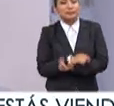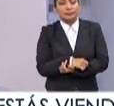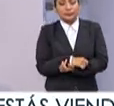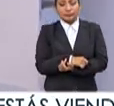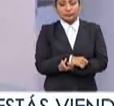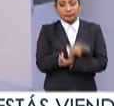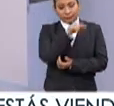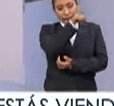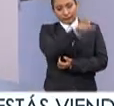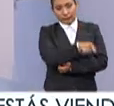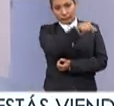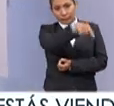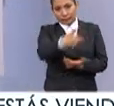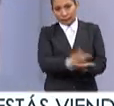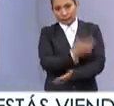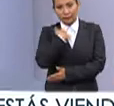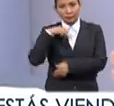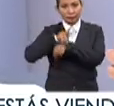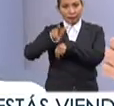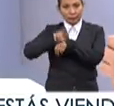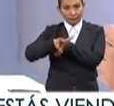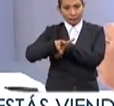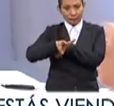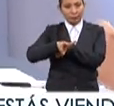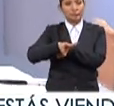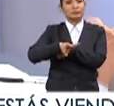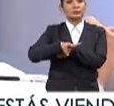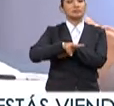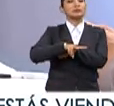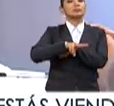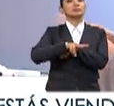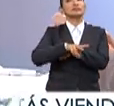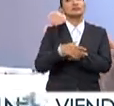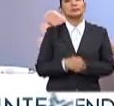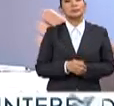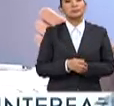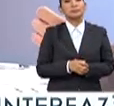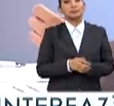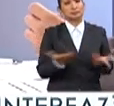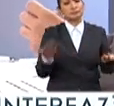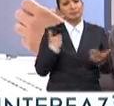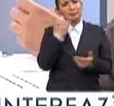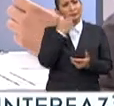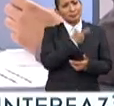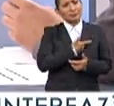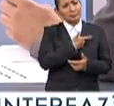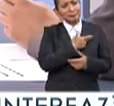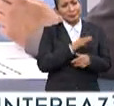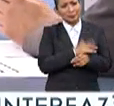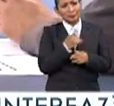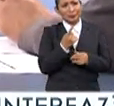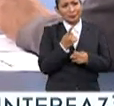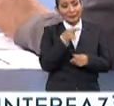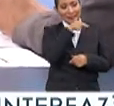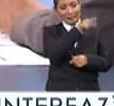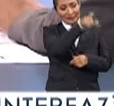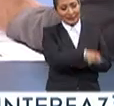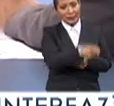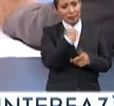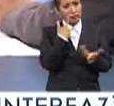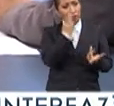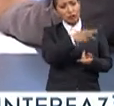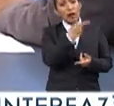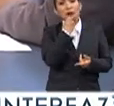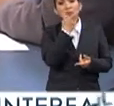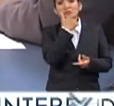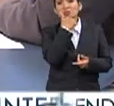esté ella era de descendencia venezolana y fue muy grato para mí porque ella a pesar de